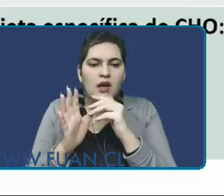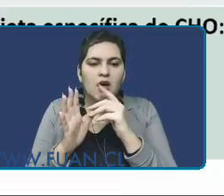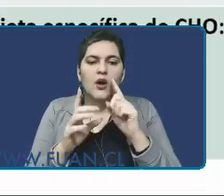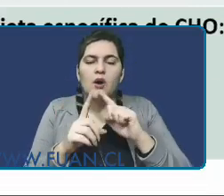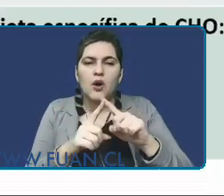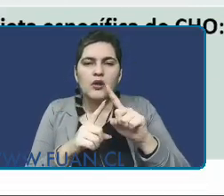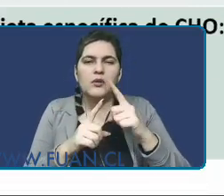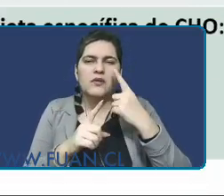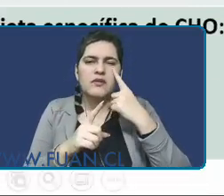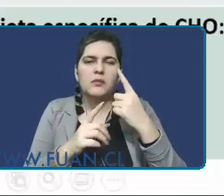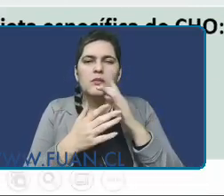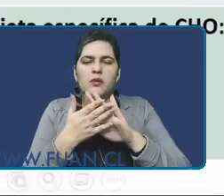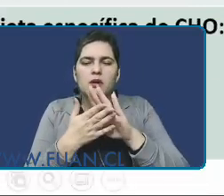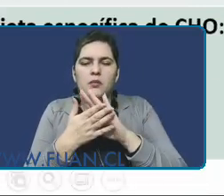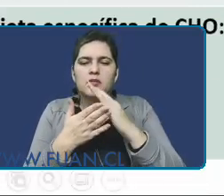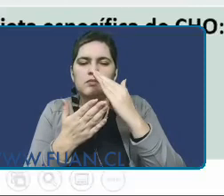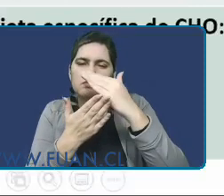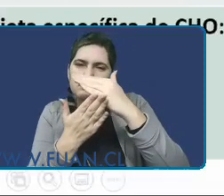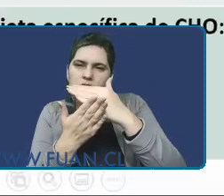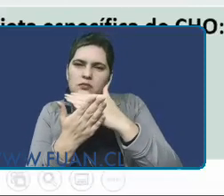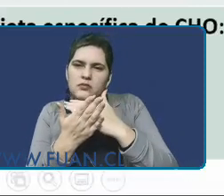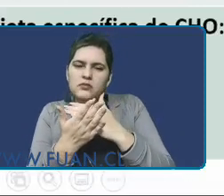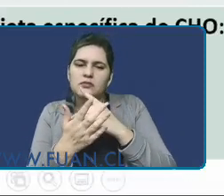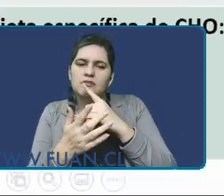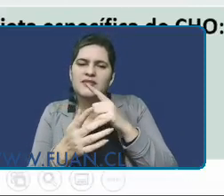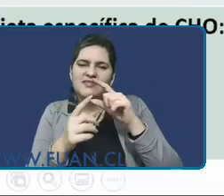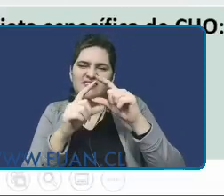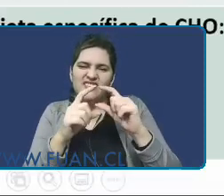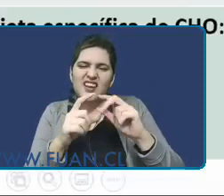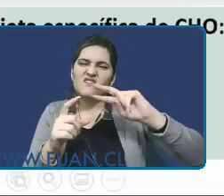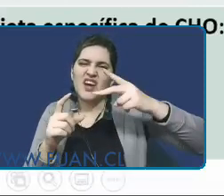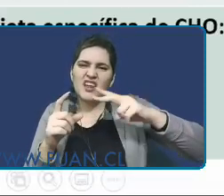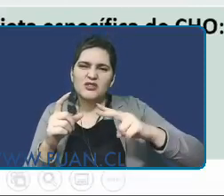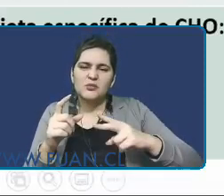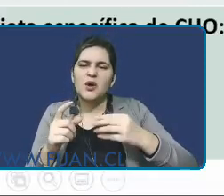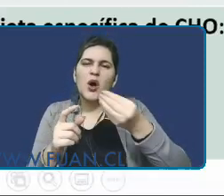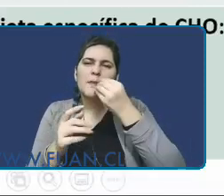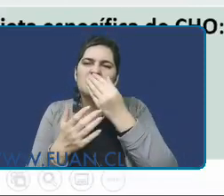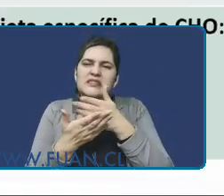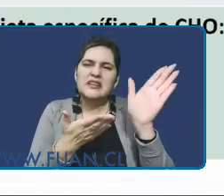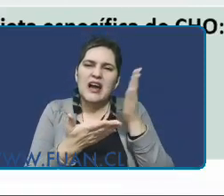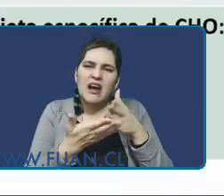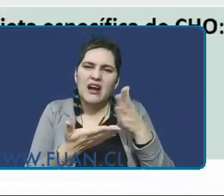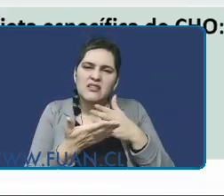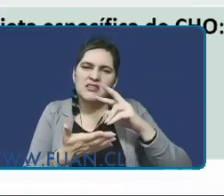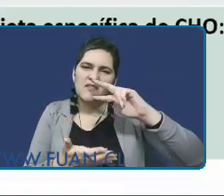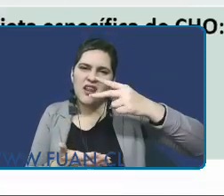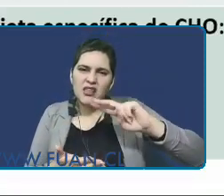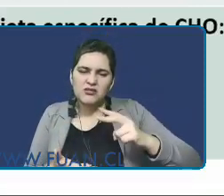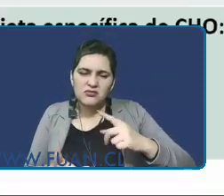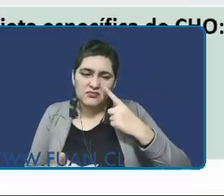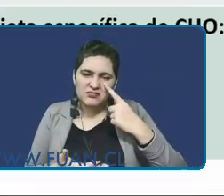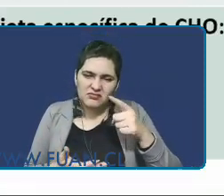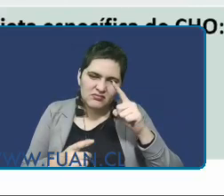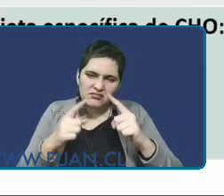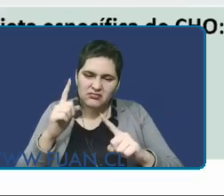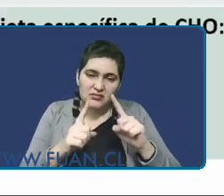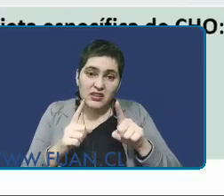carne procesada, son todas variaciones como del mismo tema para sacar alimentos. Pero lo importante, ninguna de